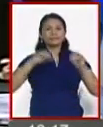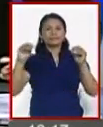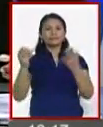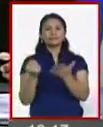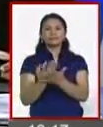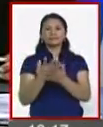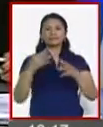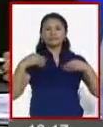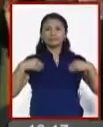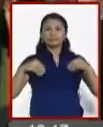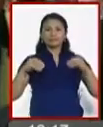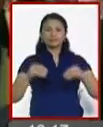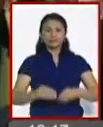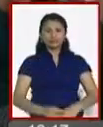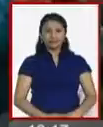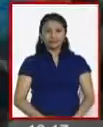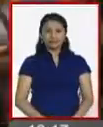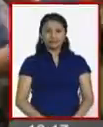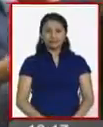al nuevo mercado.